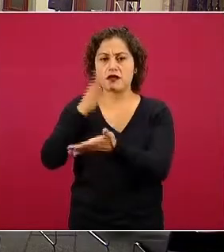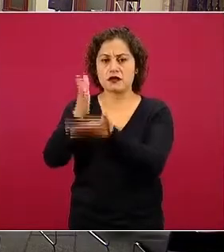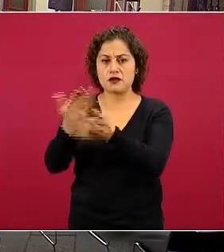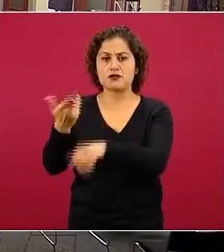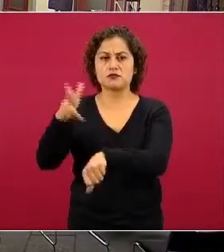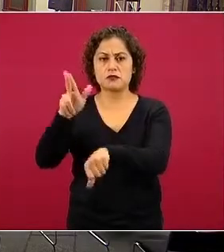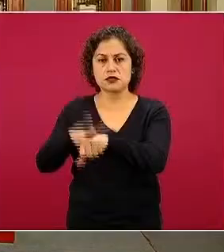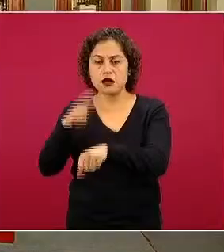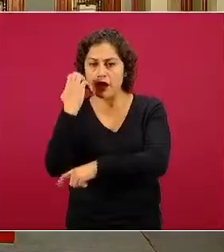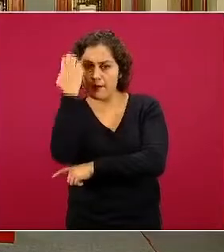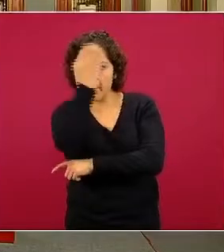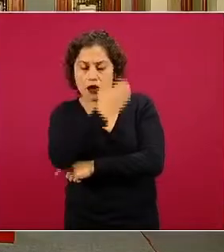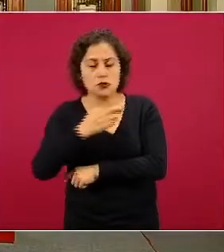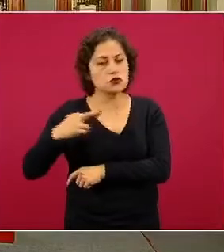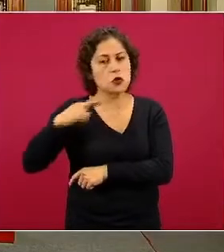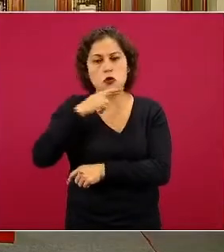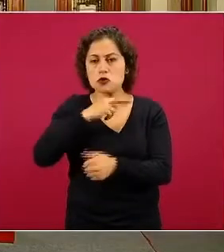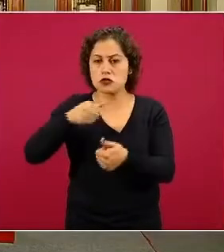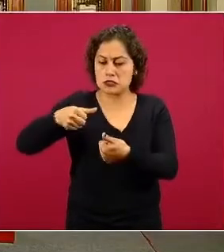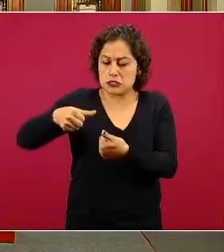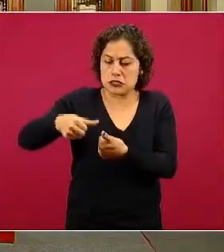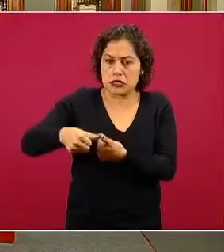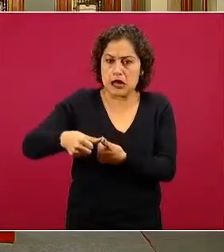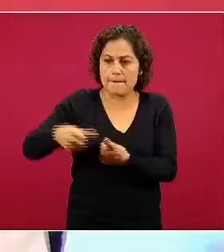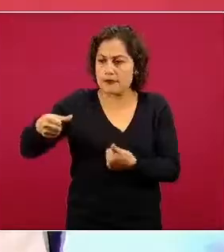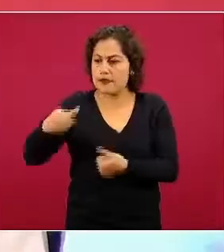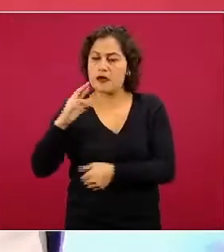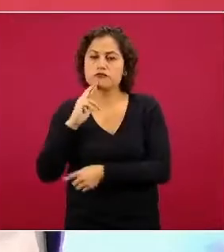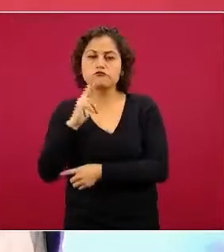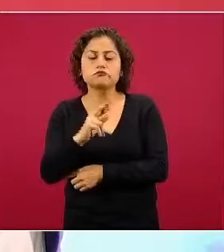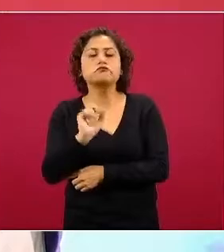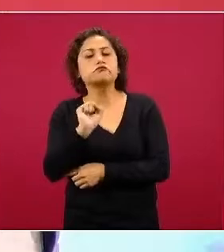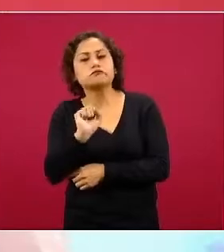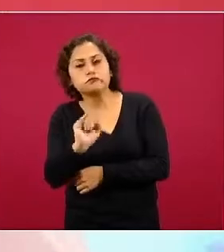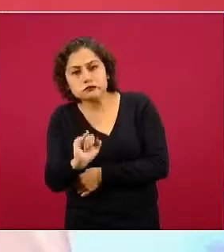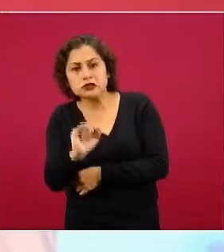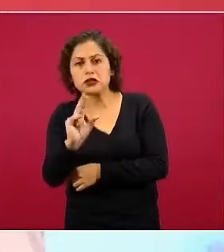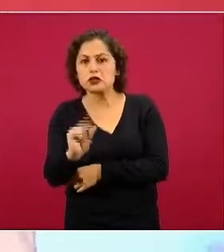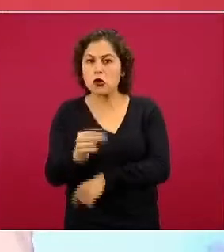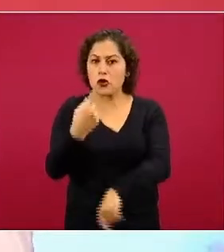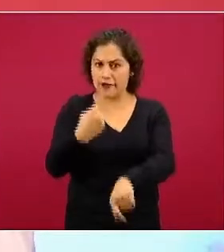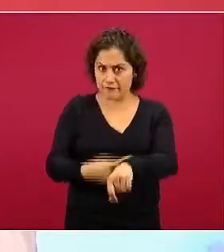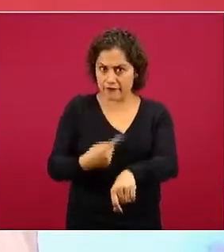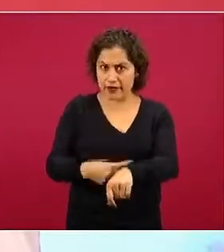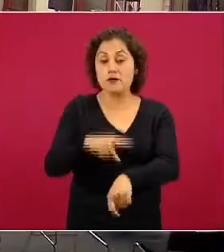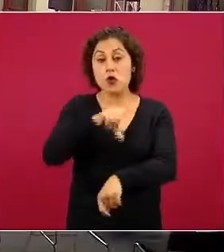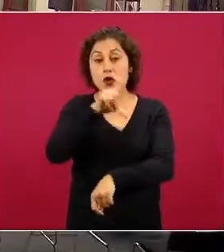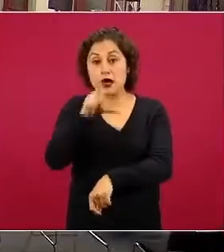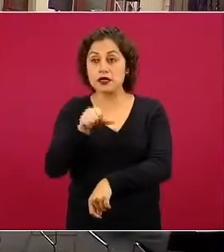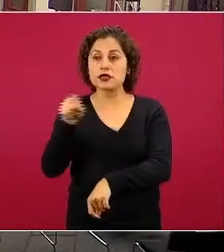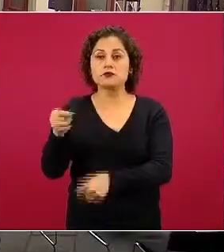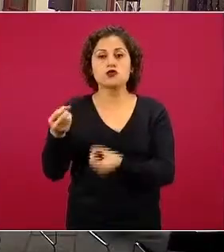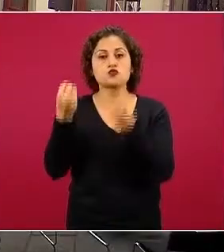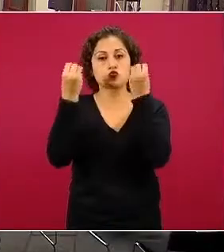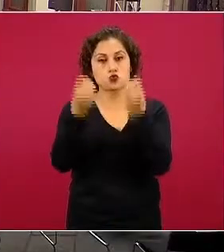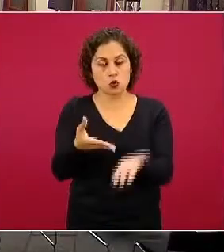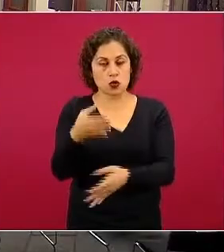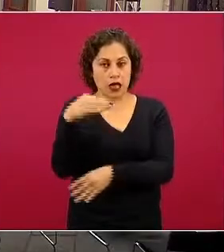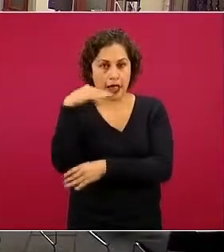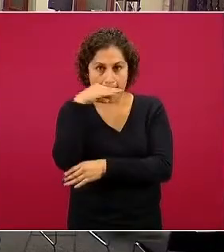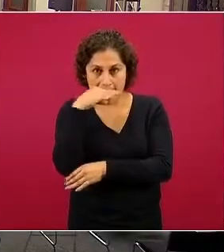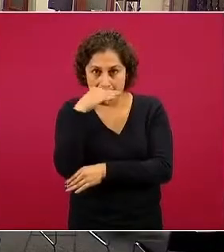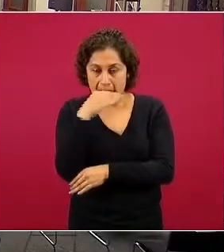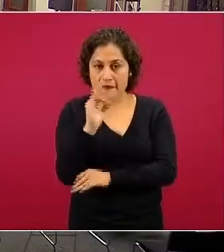si estamos enfermos de hepatitis C y que se nos brinde el tratamiento. Si no me equivoco, es alrededor de